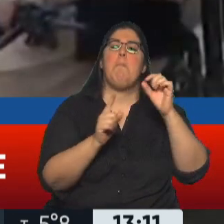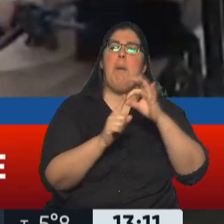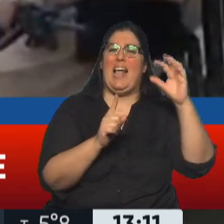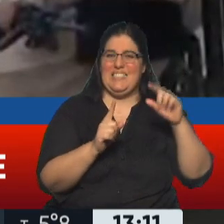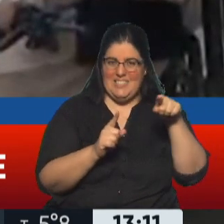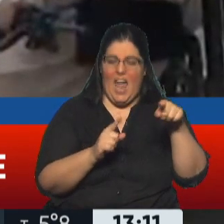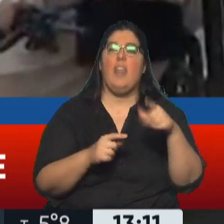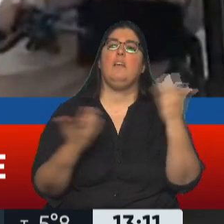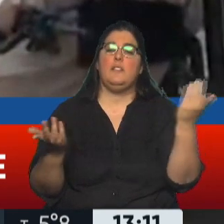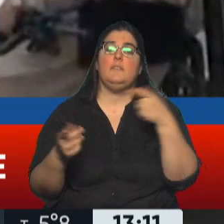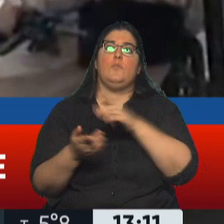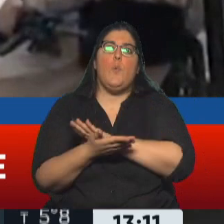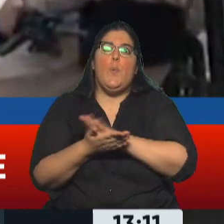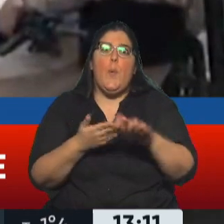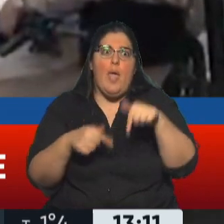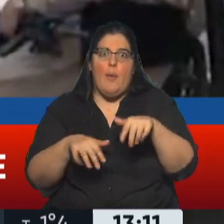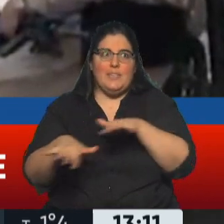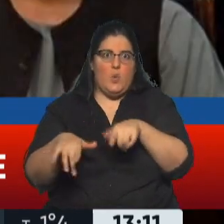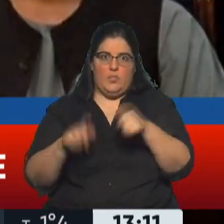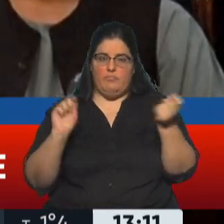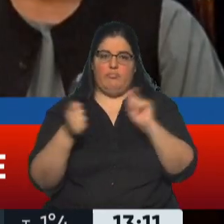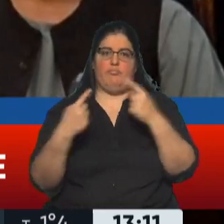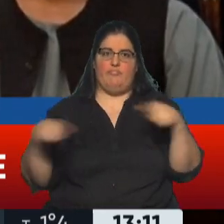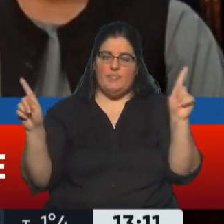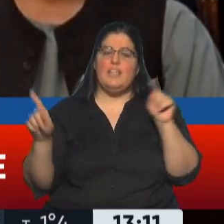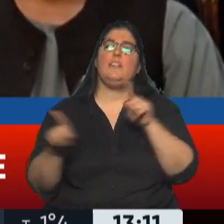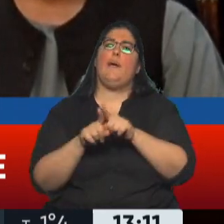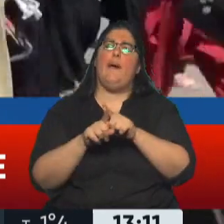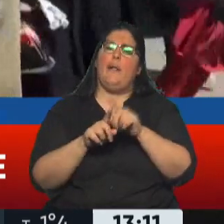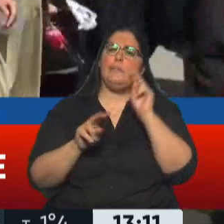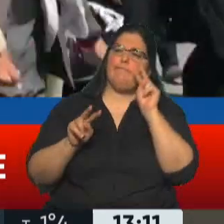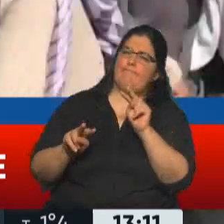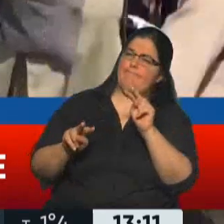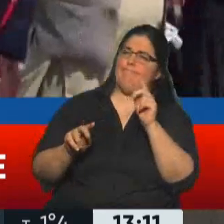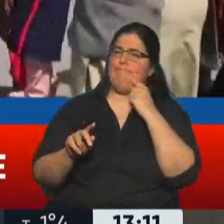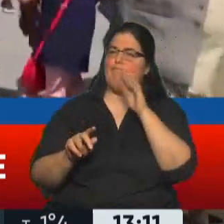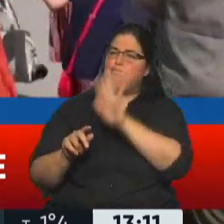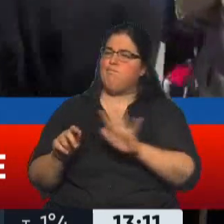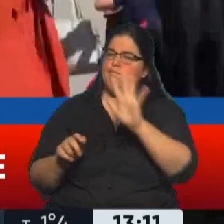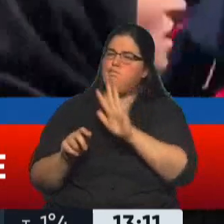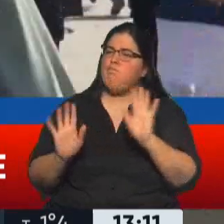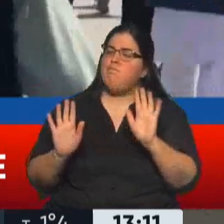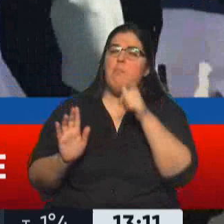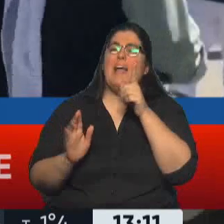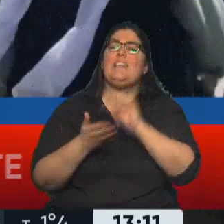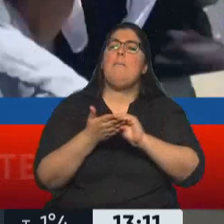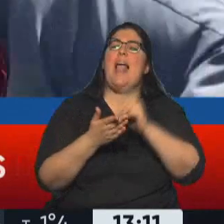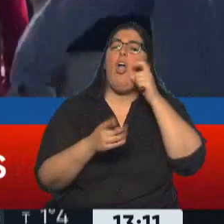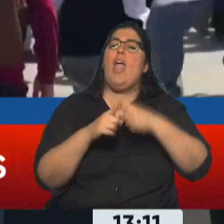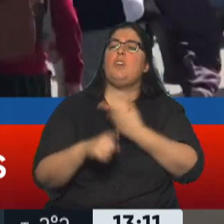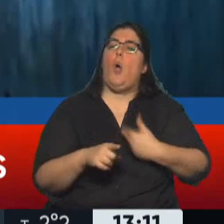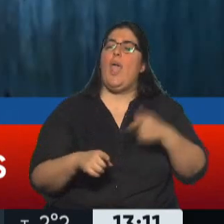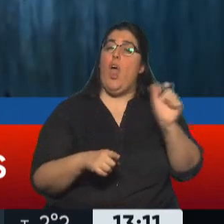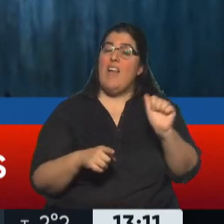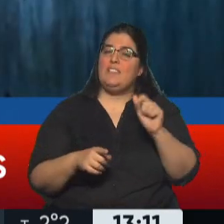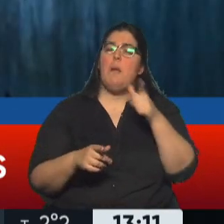nueva encarnación en la que aseguran ante el descrédito generalizado que habrá una amnistía para los funcionarios del anterior gobierno